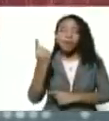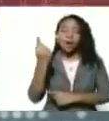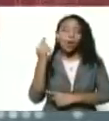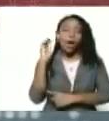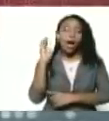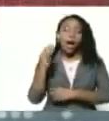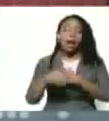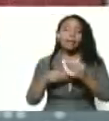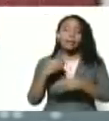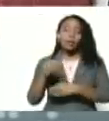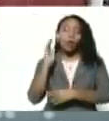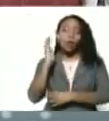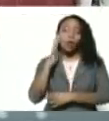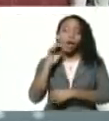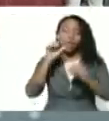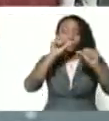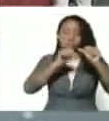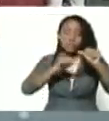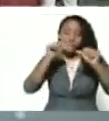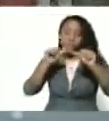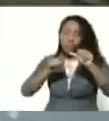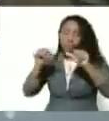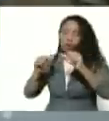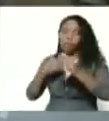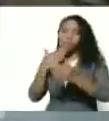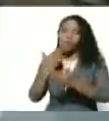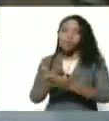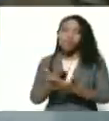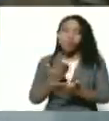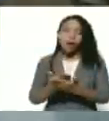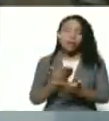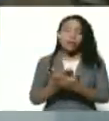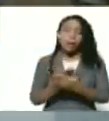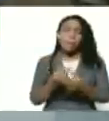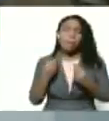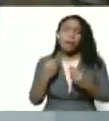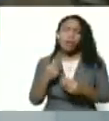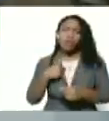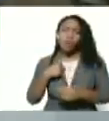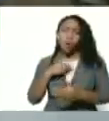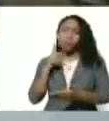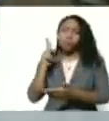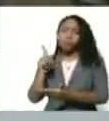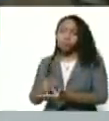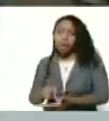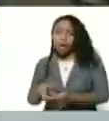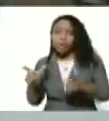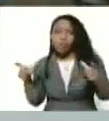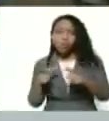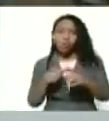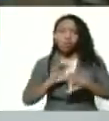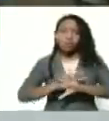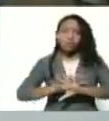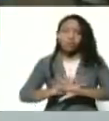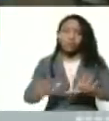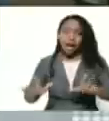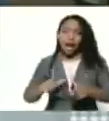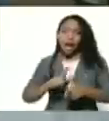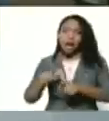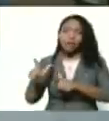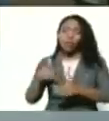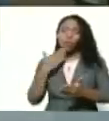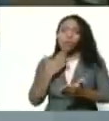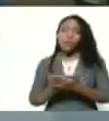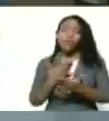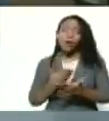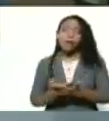de 2-3 horas de diagnóstico, de propuesta, para cuando yo llegue a la reunión, ya tengamos aterrizado una